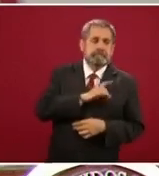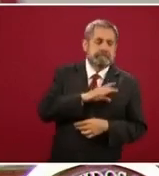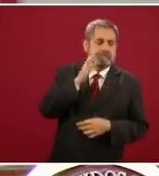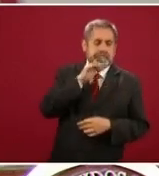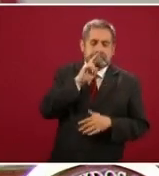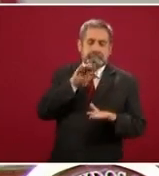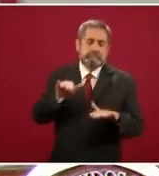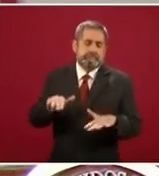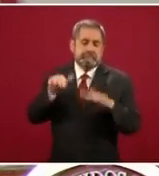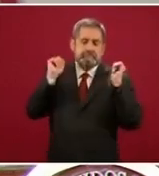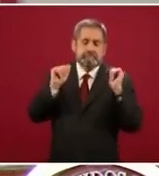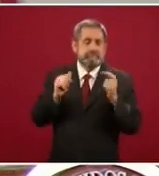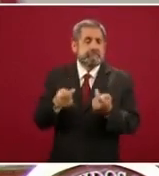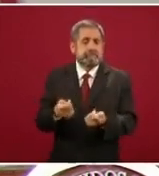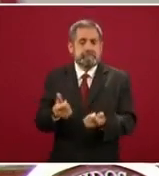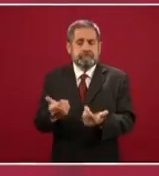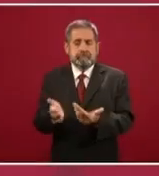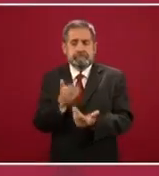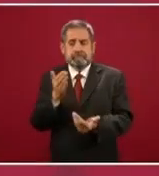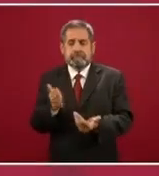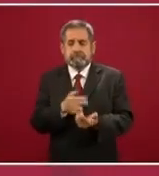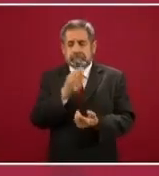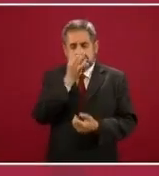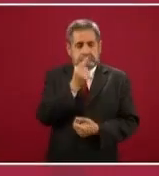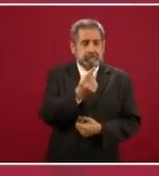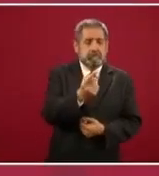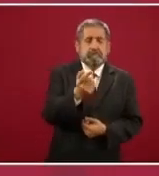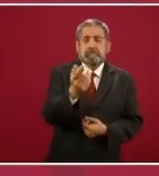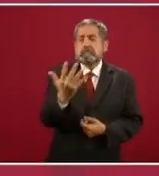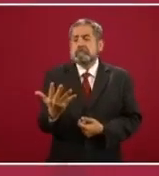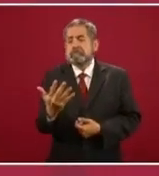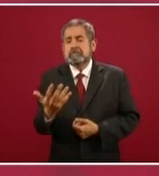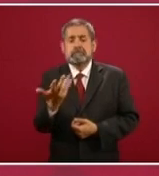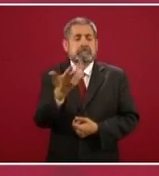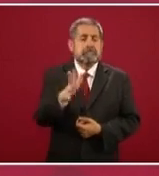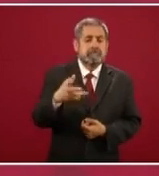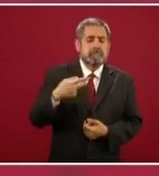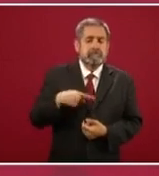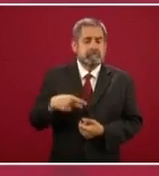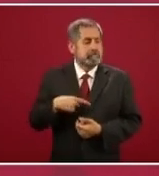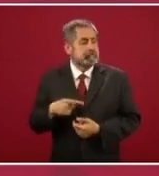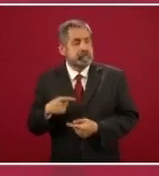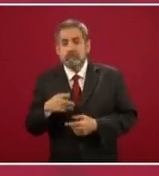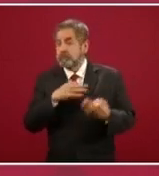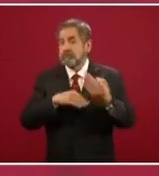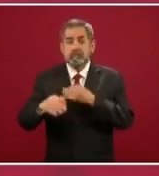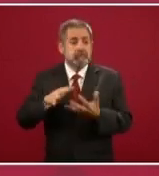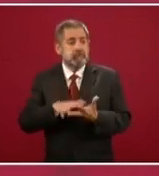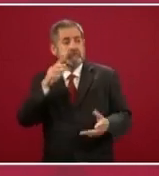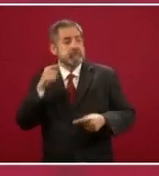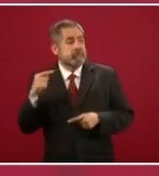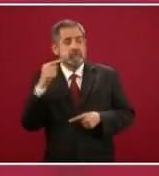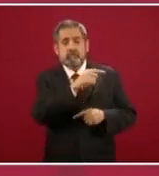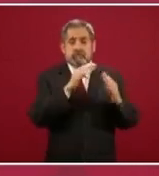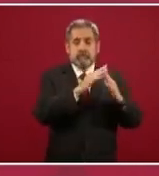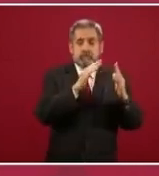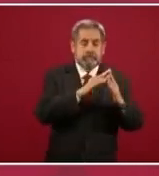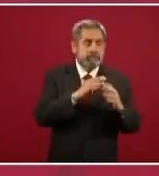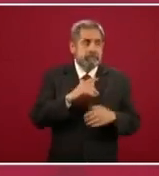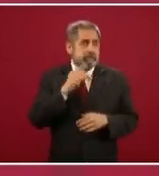Y teníamos 5, 10, se quedaban en sus casas, claro,